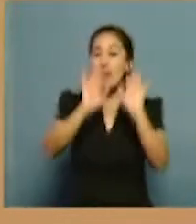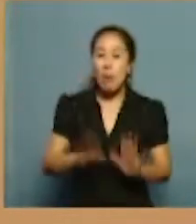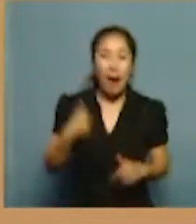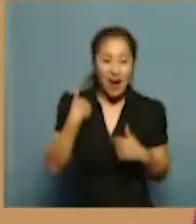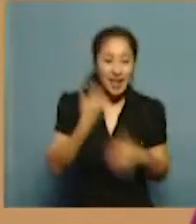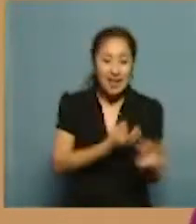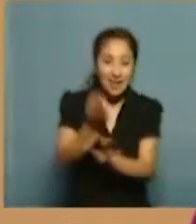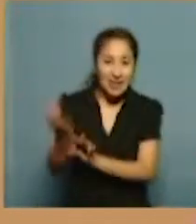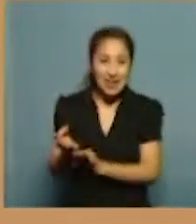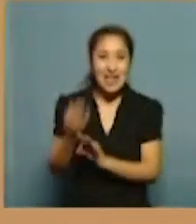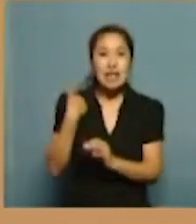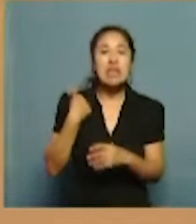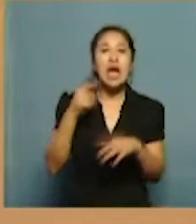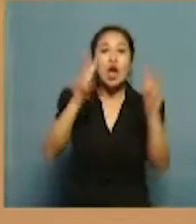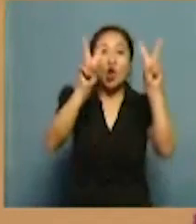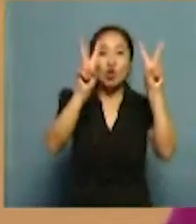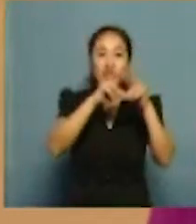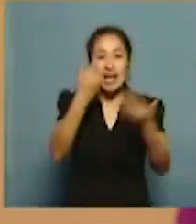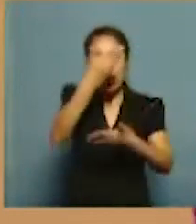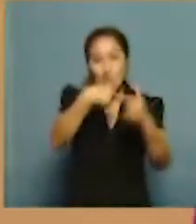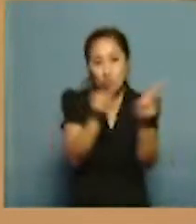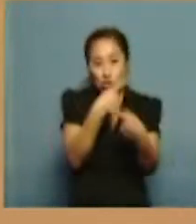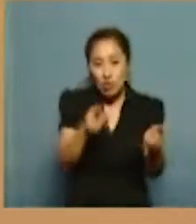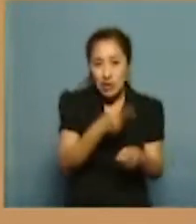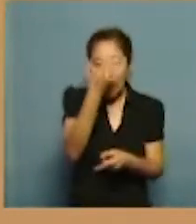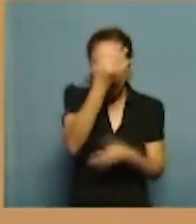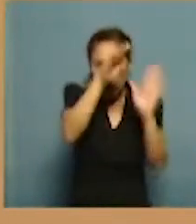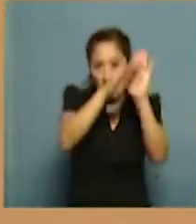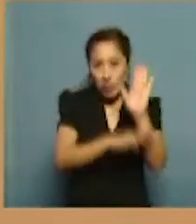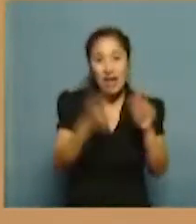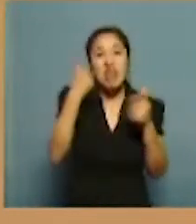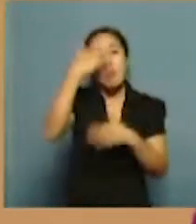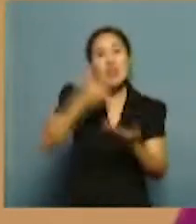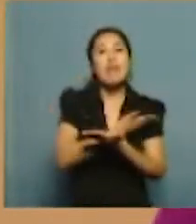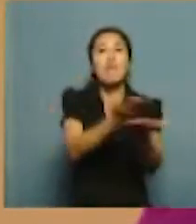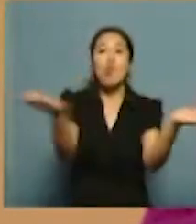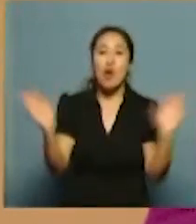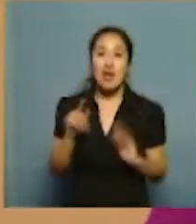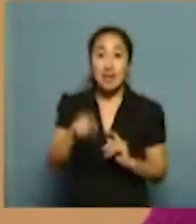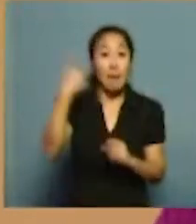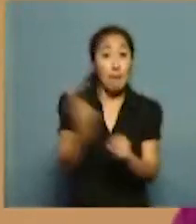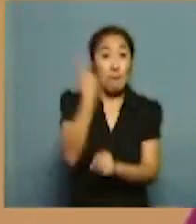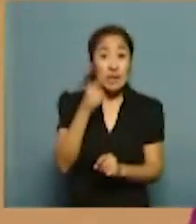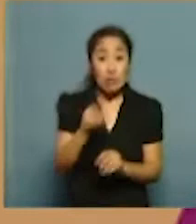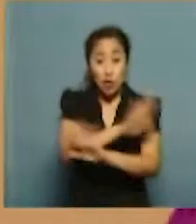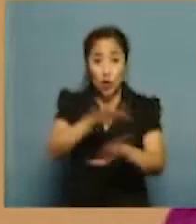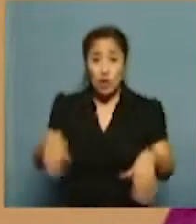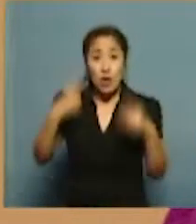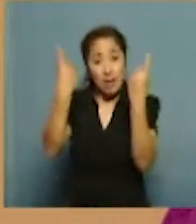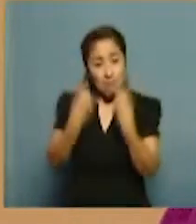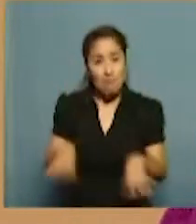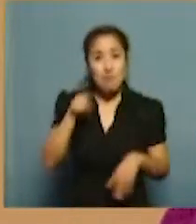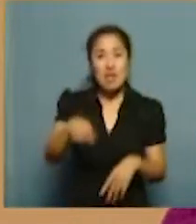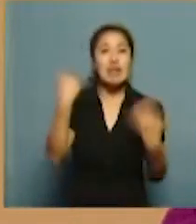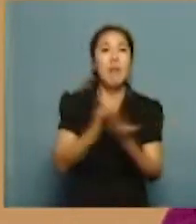alumnos con determinados temas que luego se presentan socialmente en principio los chicos comienzan